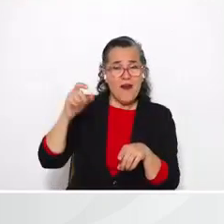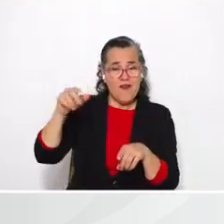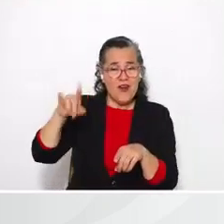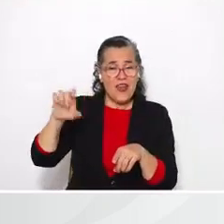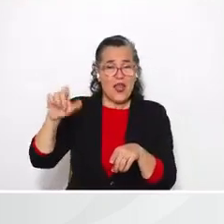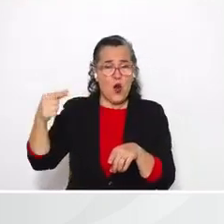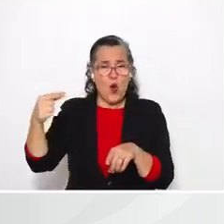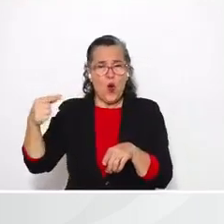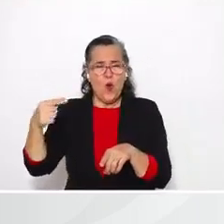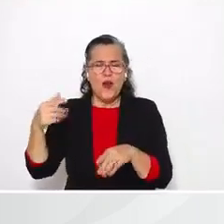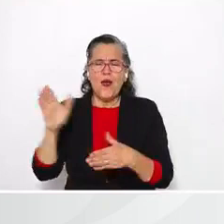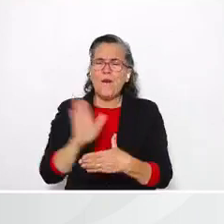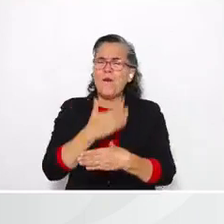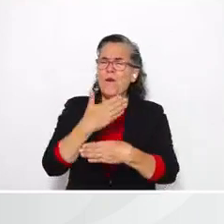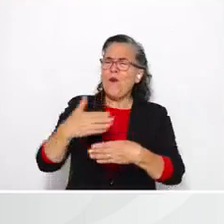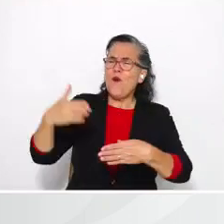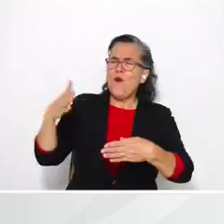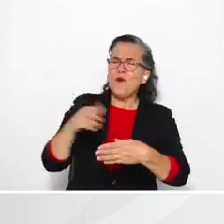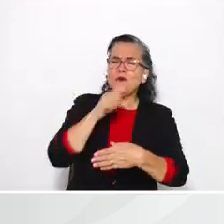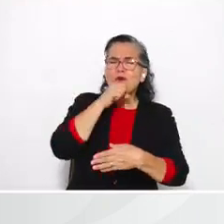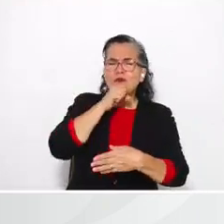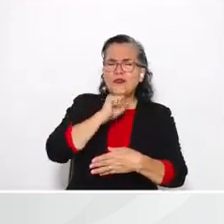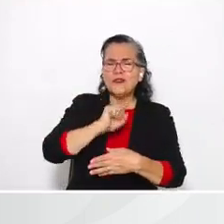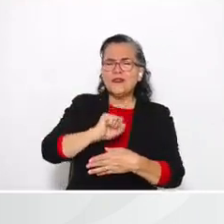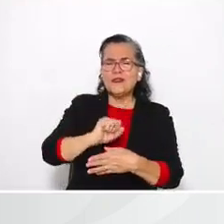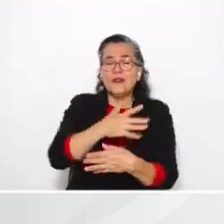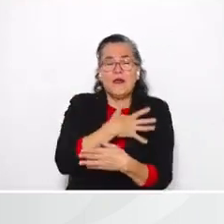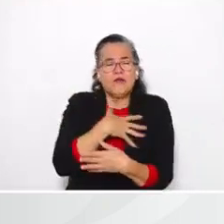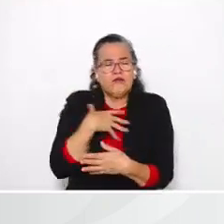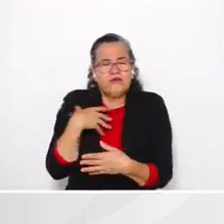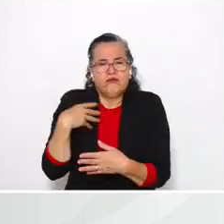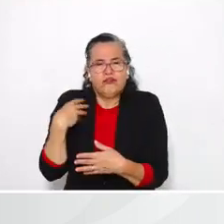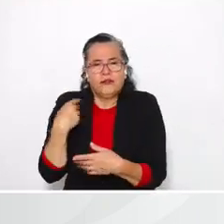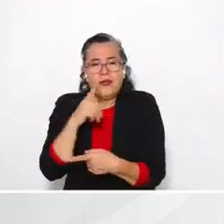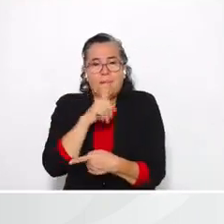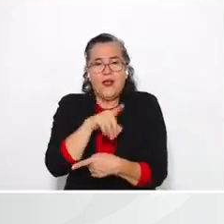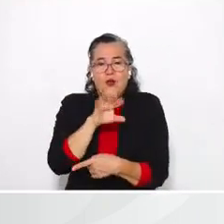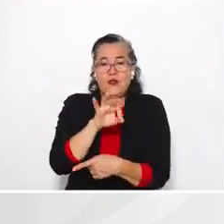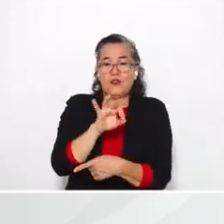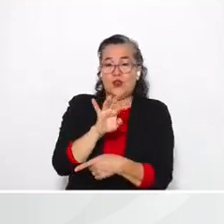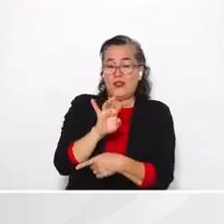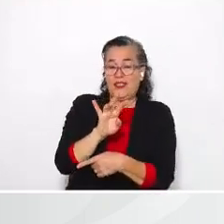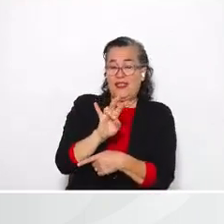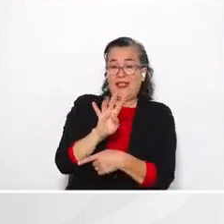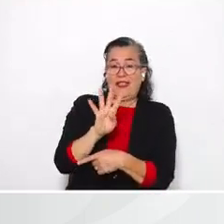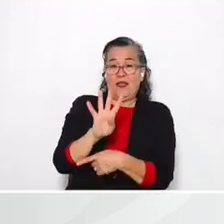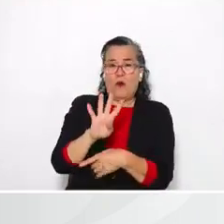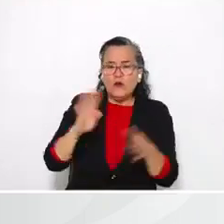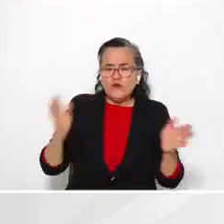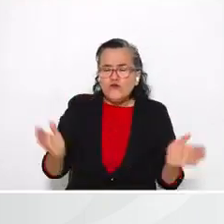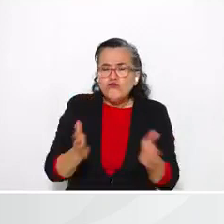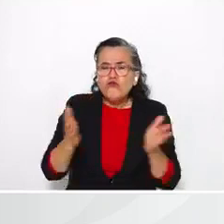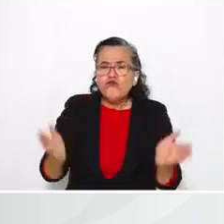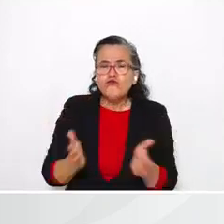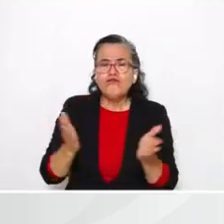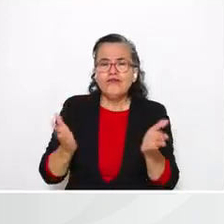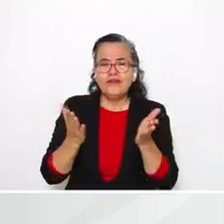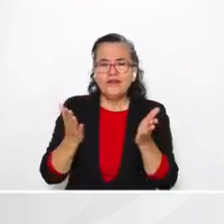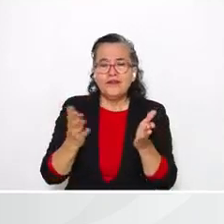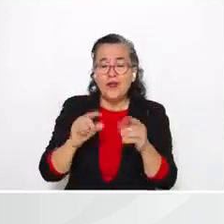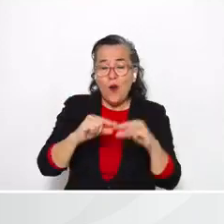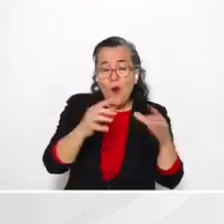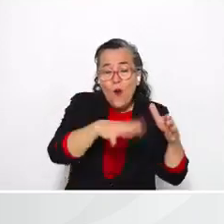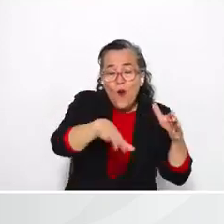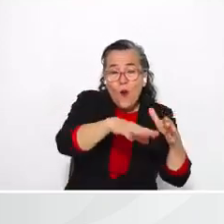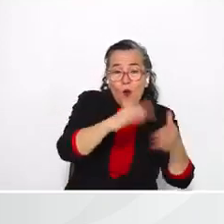música antigua, quien desde 1974 promovió y animó a un grupo